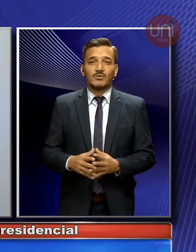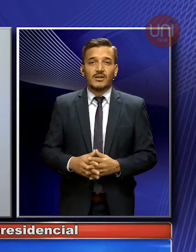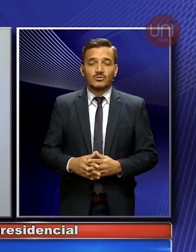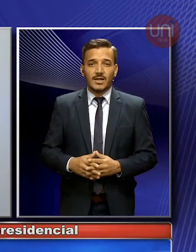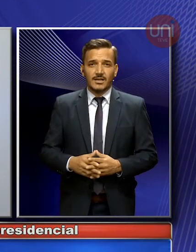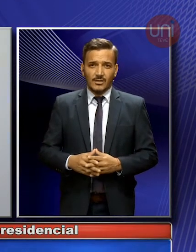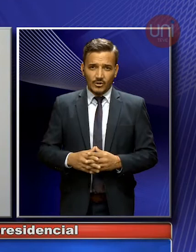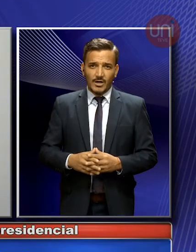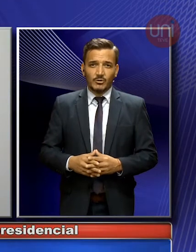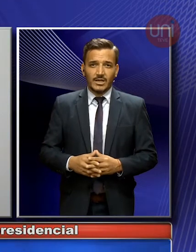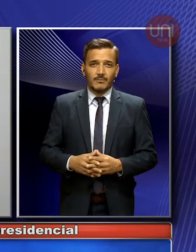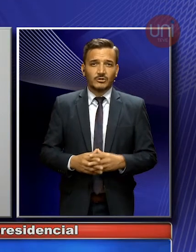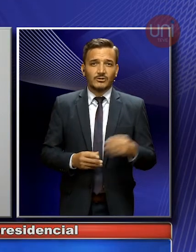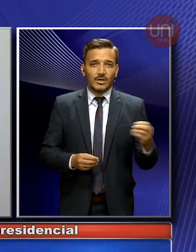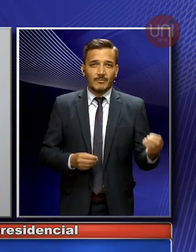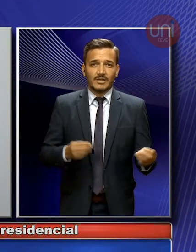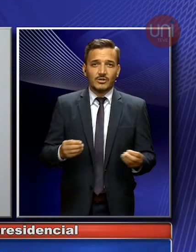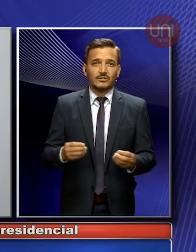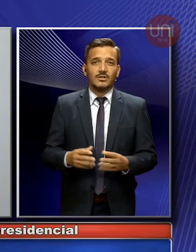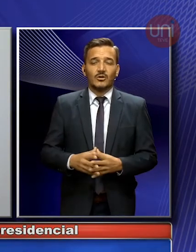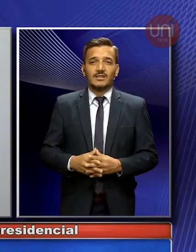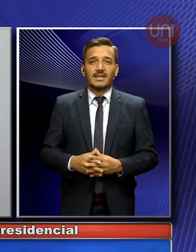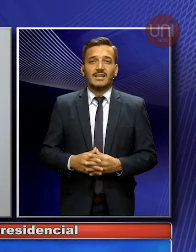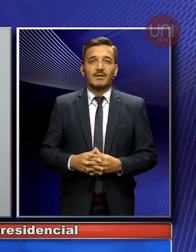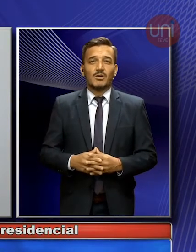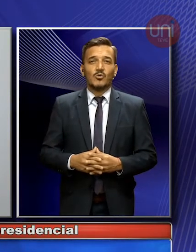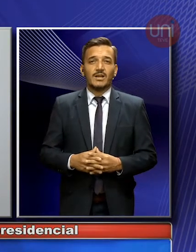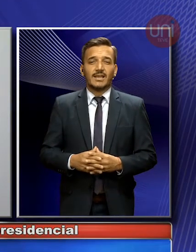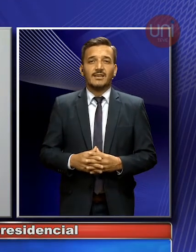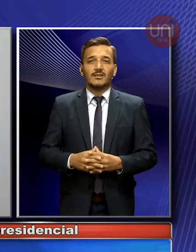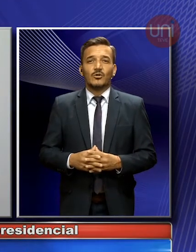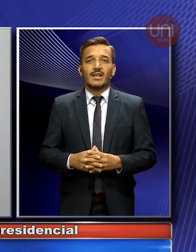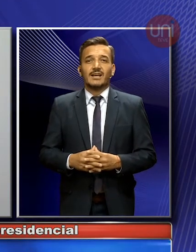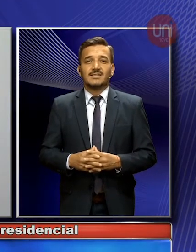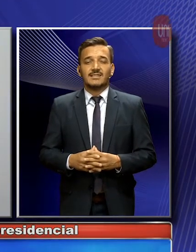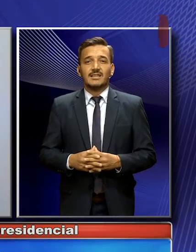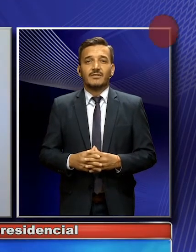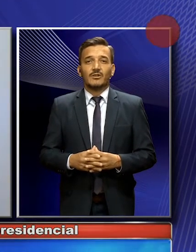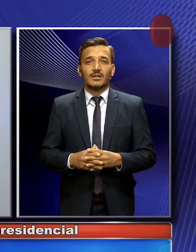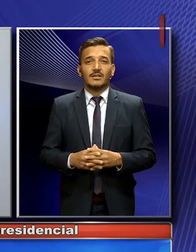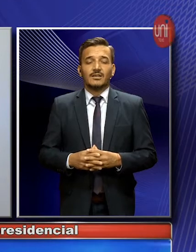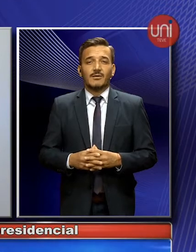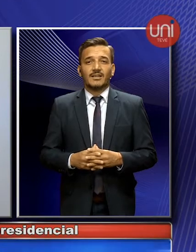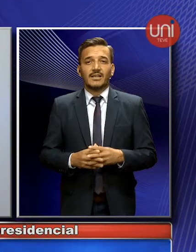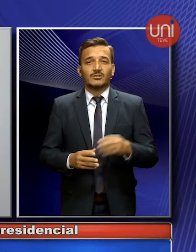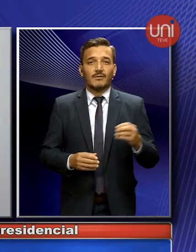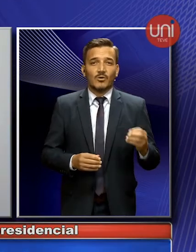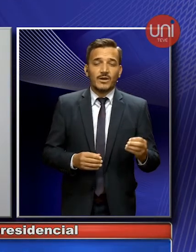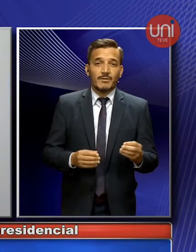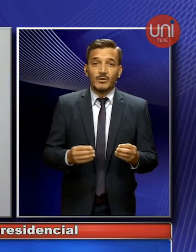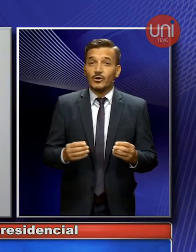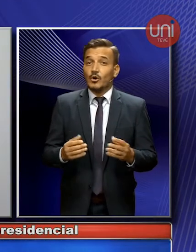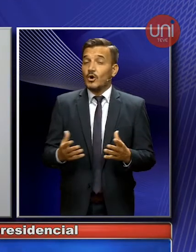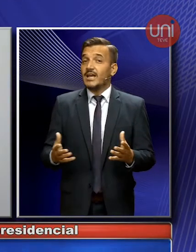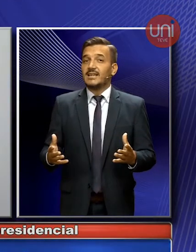vacuna rusa, los daba usted, mostrando la comparación con la llegada de la vacuna, que no era la necesidad de frío que iban a tener otras vacunas. Pero